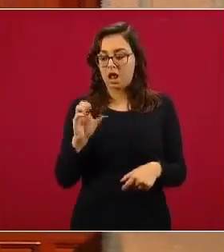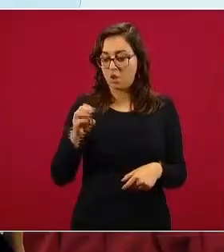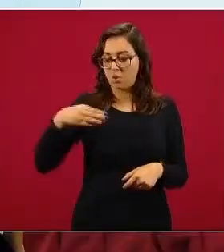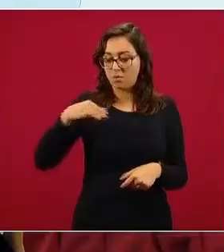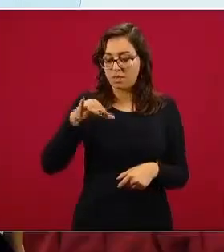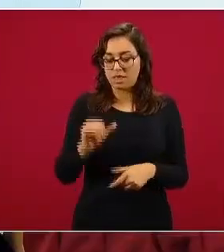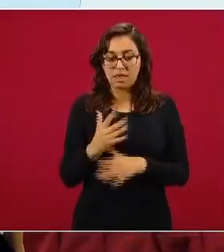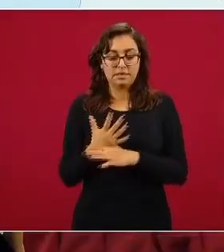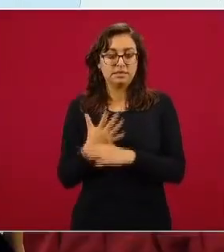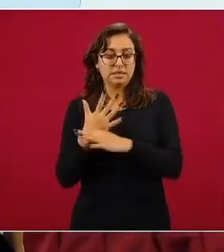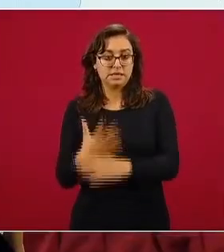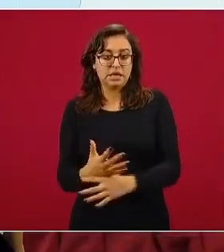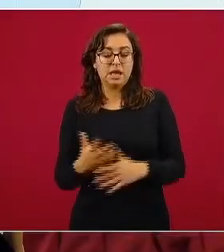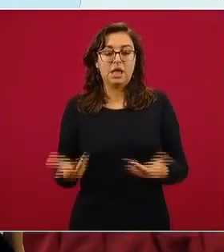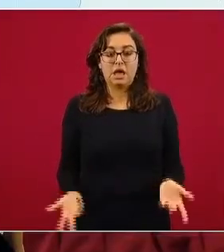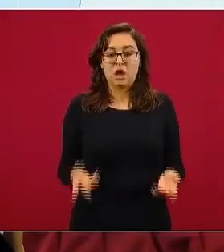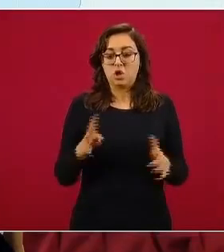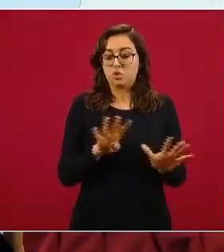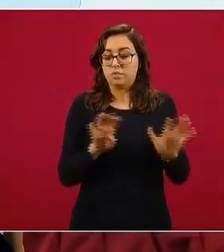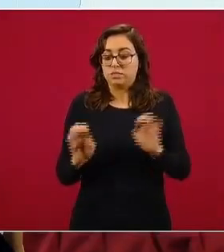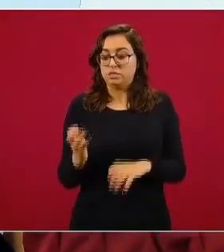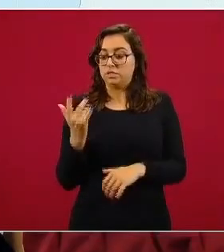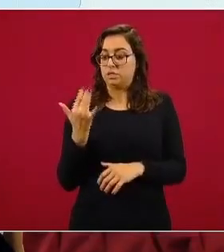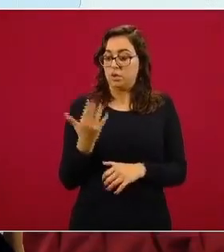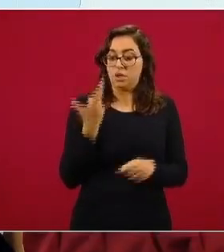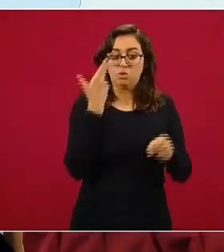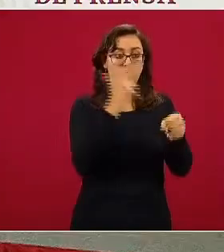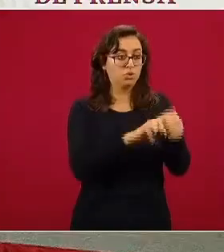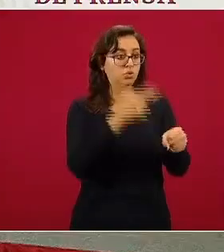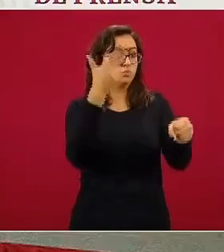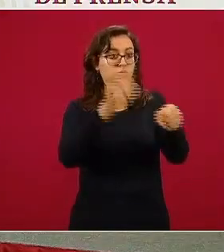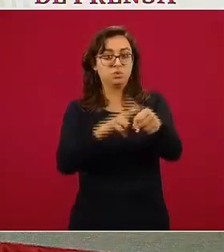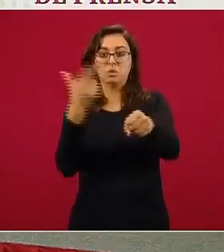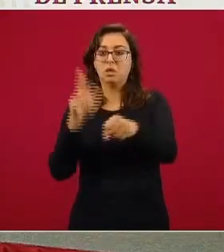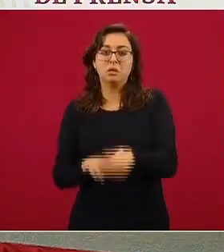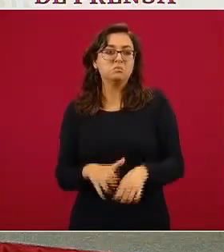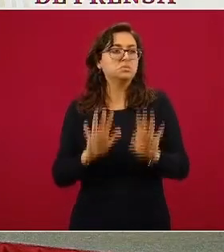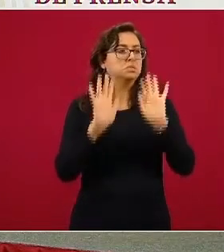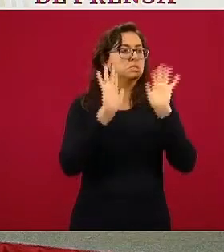de 950 unidades que tienen ya capacidades hospitalarias muy